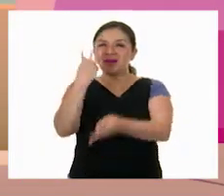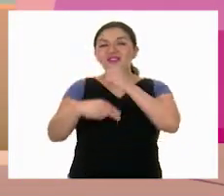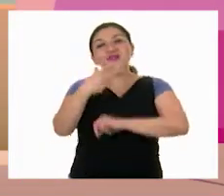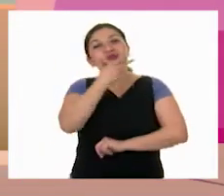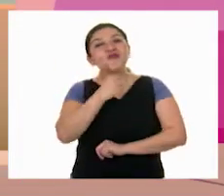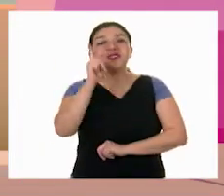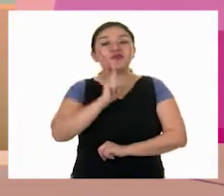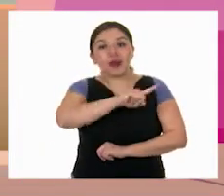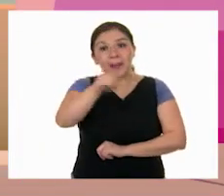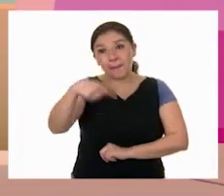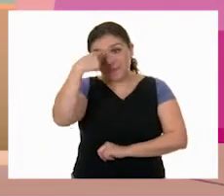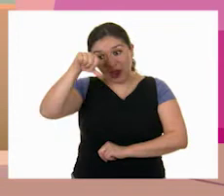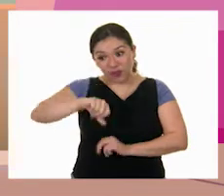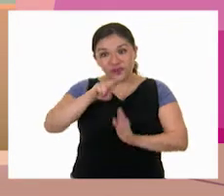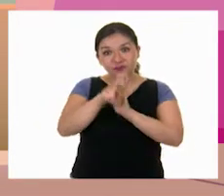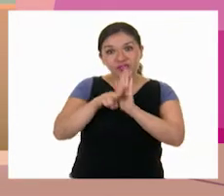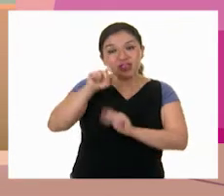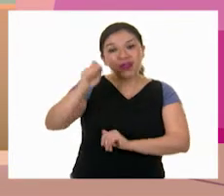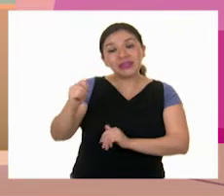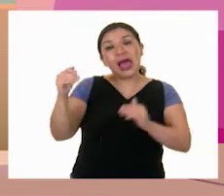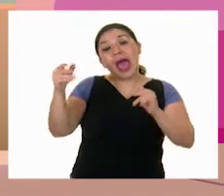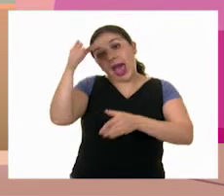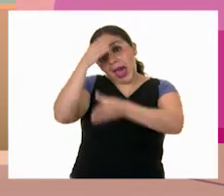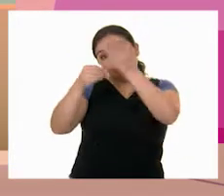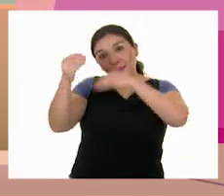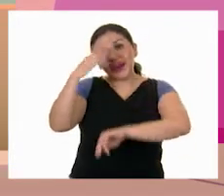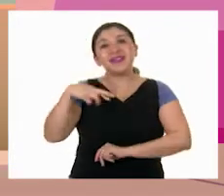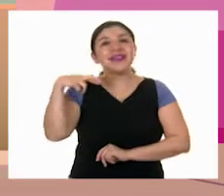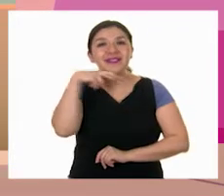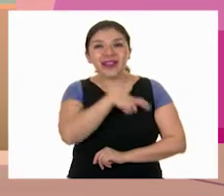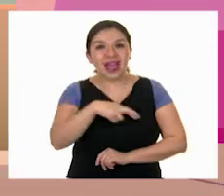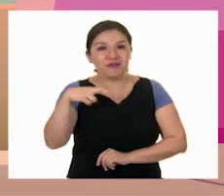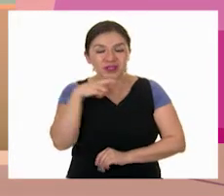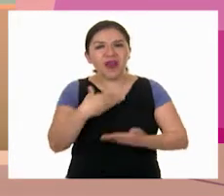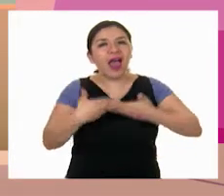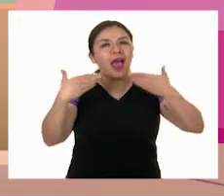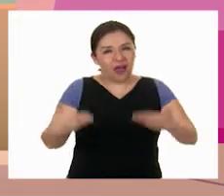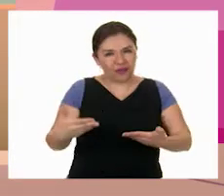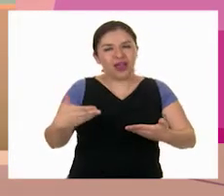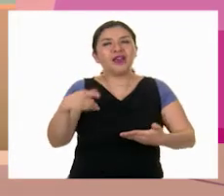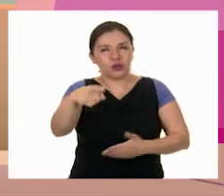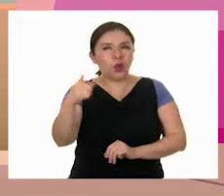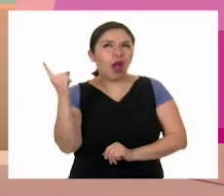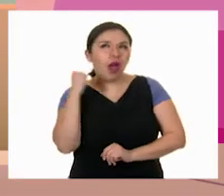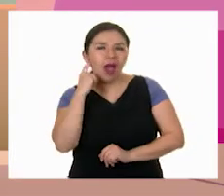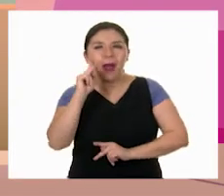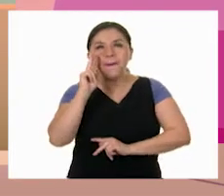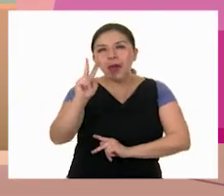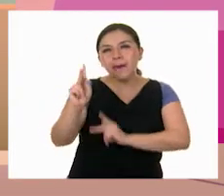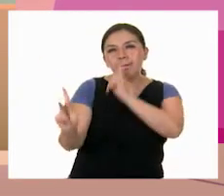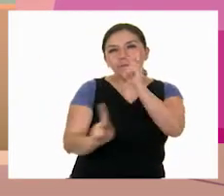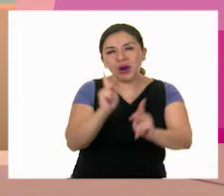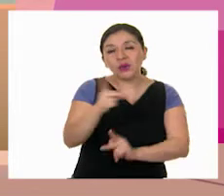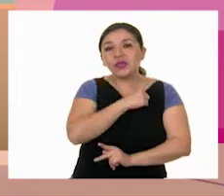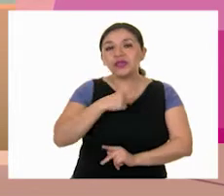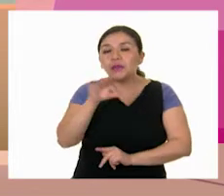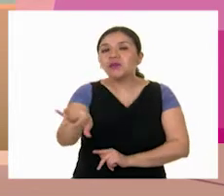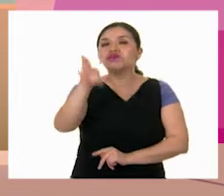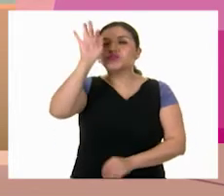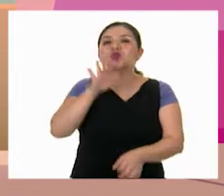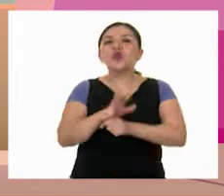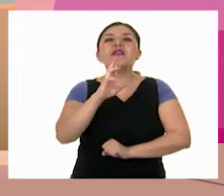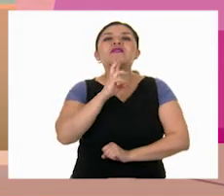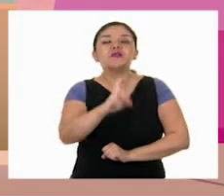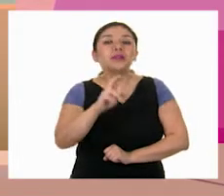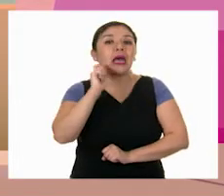Bienvenidos y bienvenidas a una cápsula más de Aprende Rápido. A continuación, escucharán la pregunta y deberán elegir la